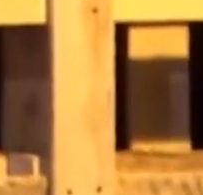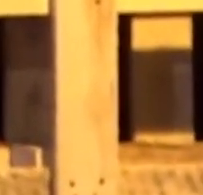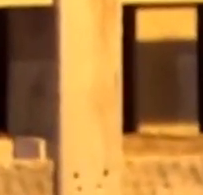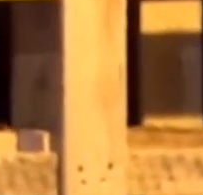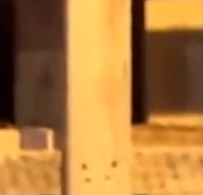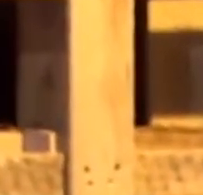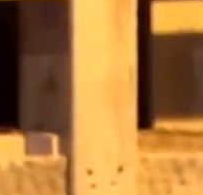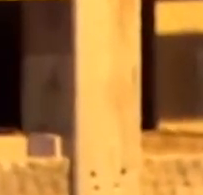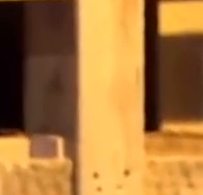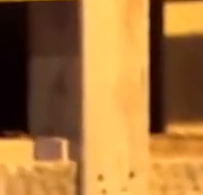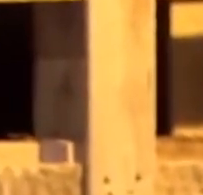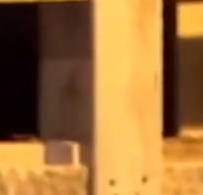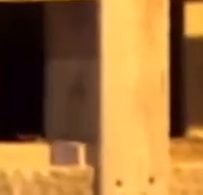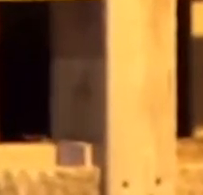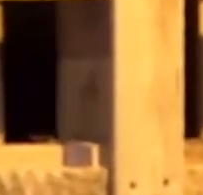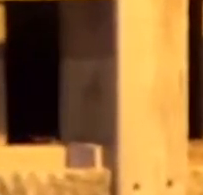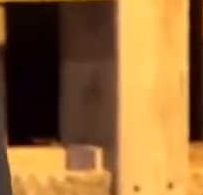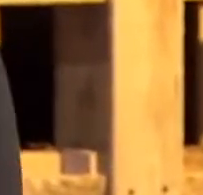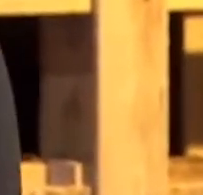esa decisión.